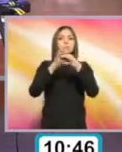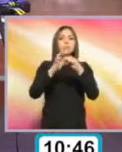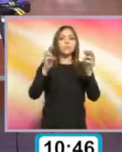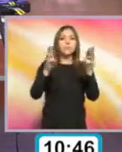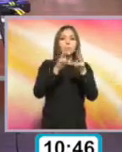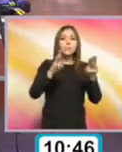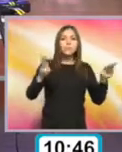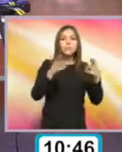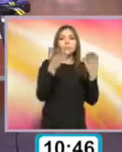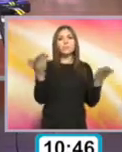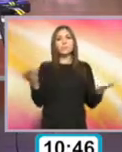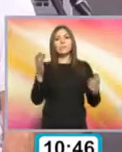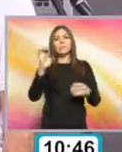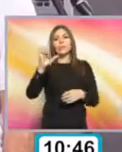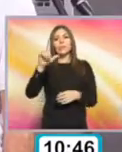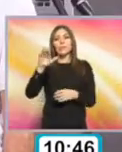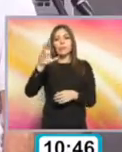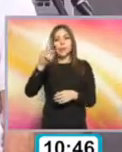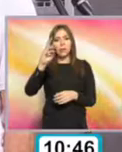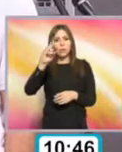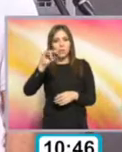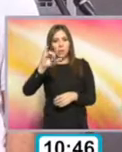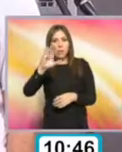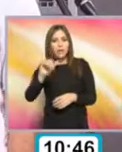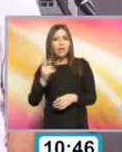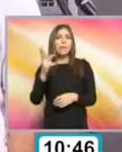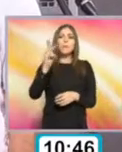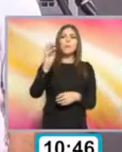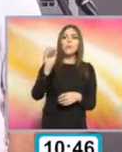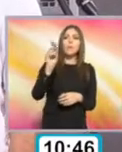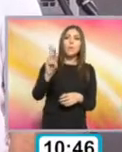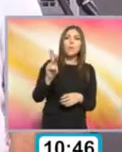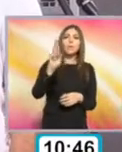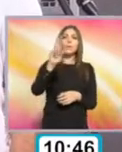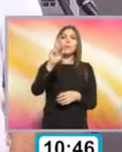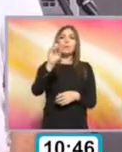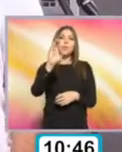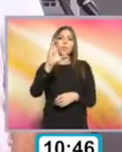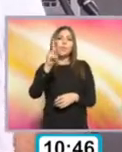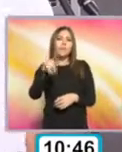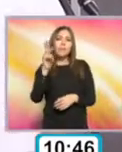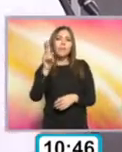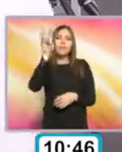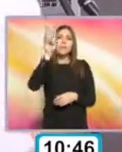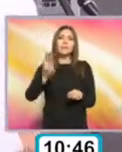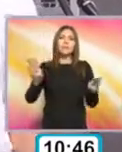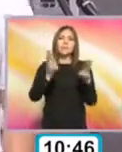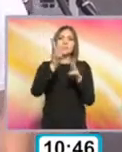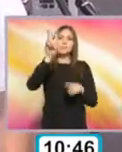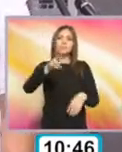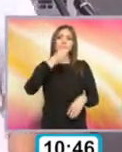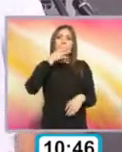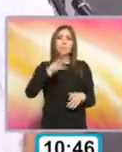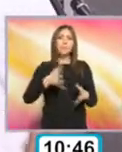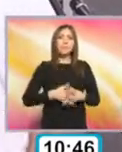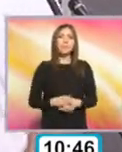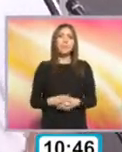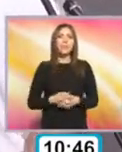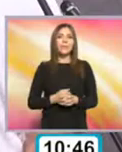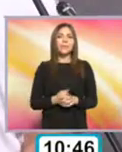entre electrónica, pop, rock. Bueno, es una música muy energética. Así